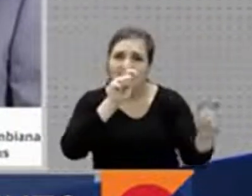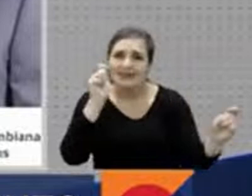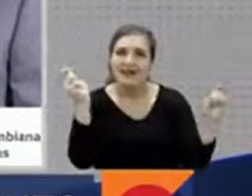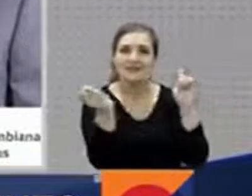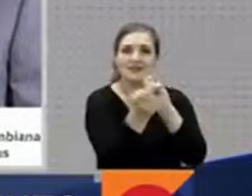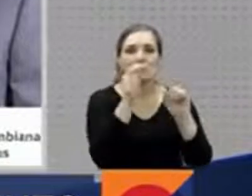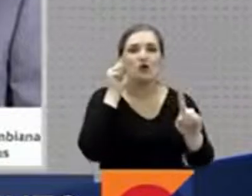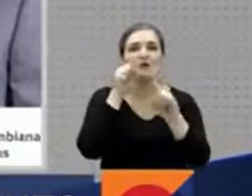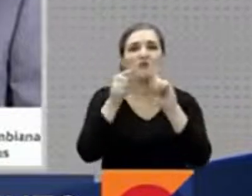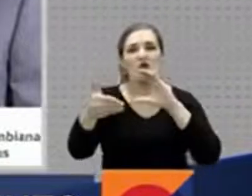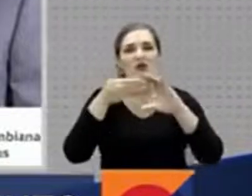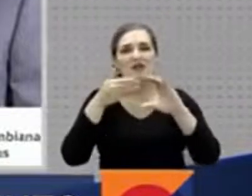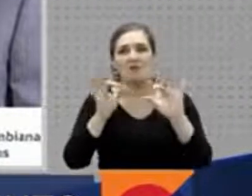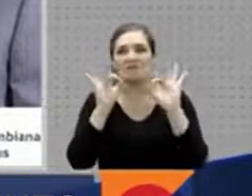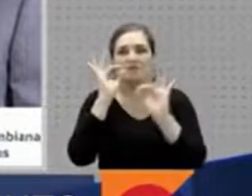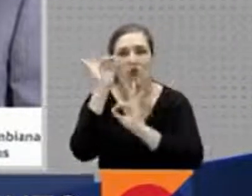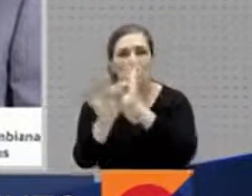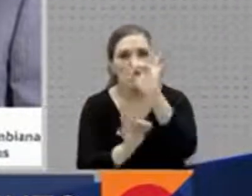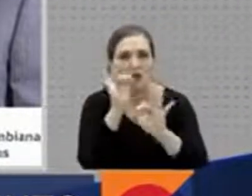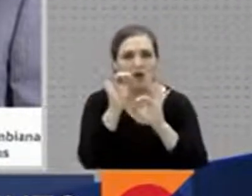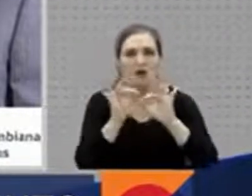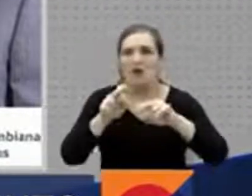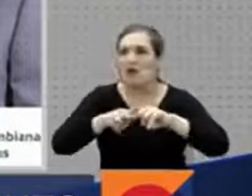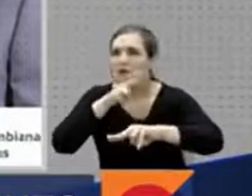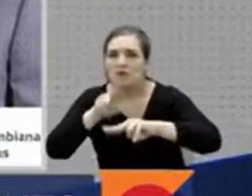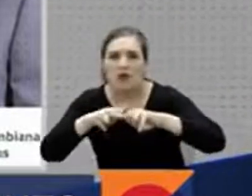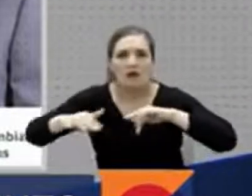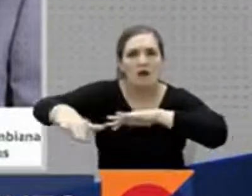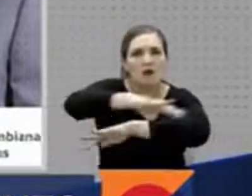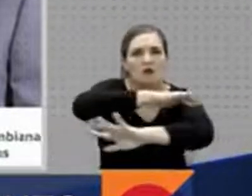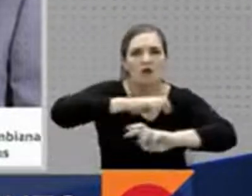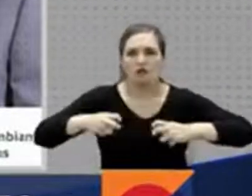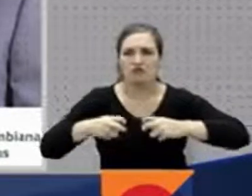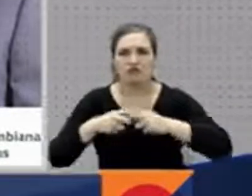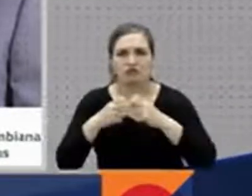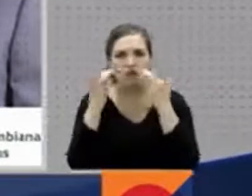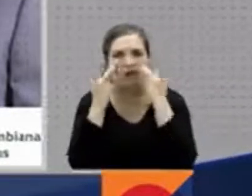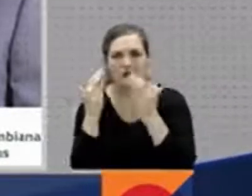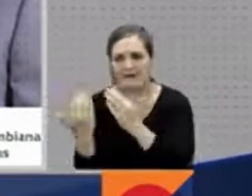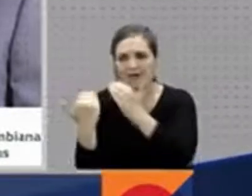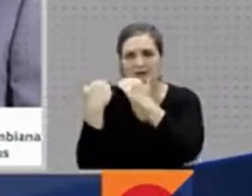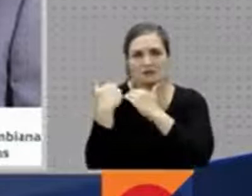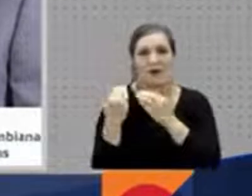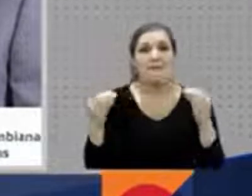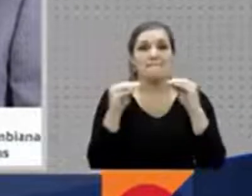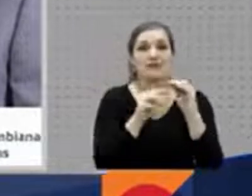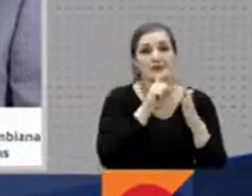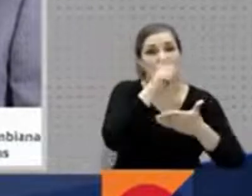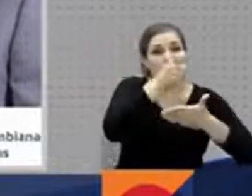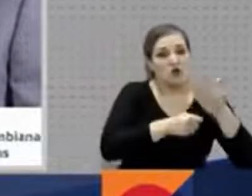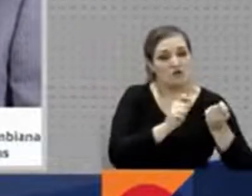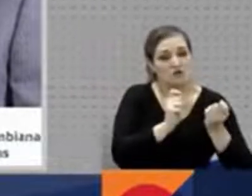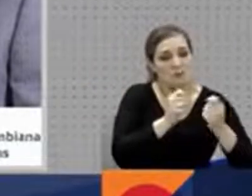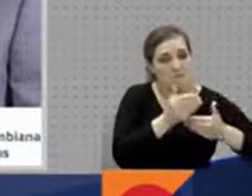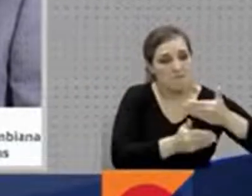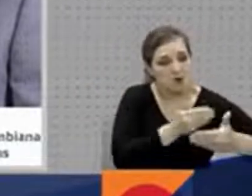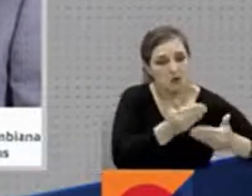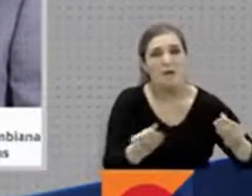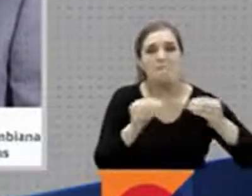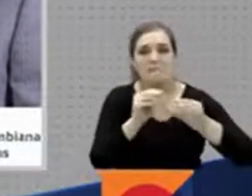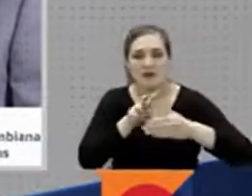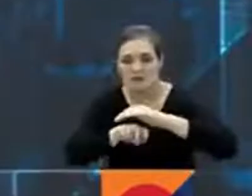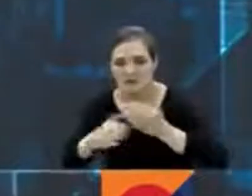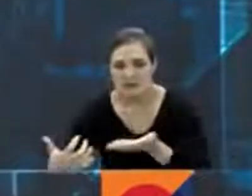energética responsable que garantice la seguridad y autosuficiencia energética, la estabilidad fiscal nacional y la generación de regalías para